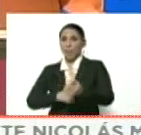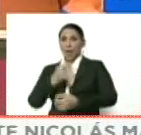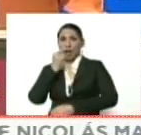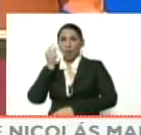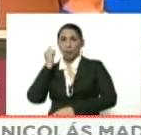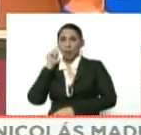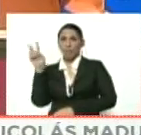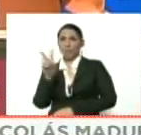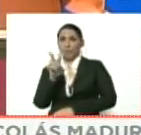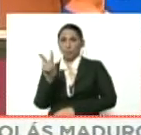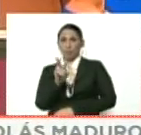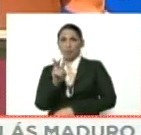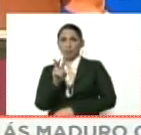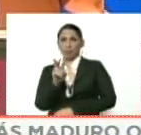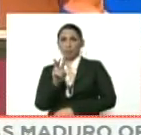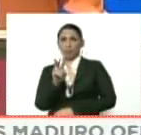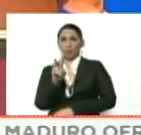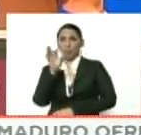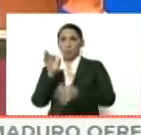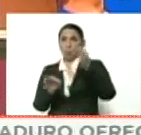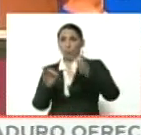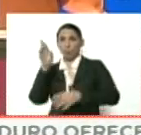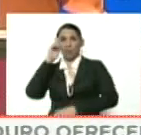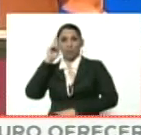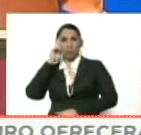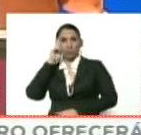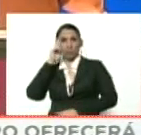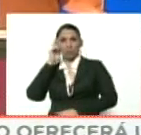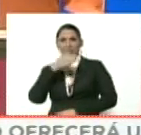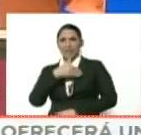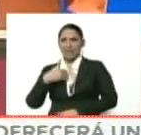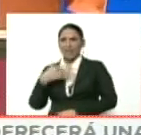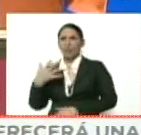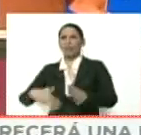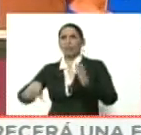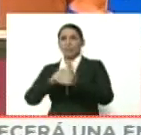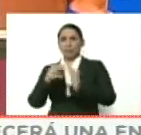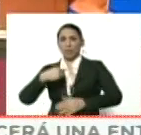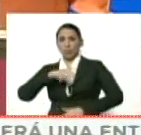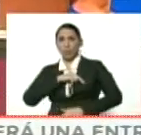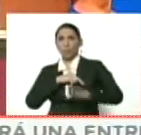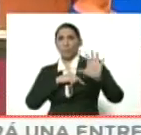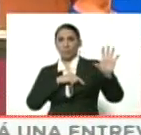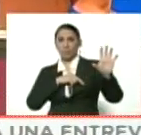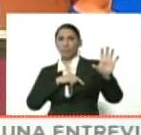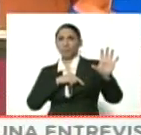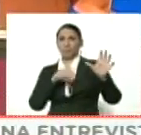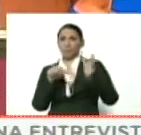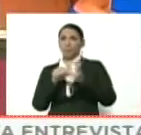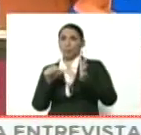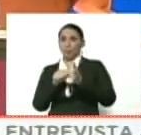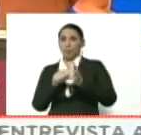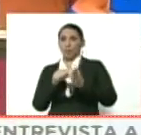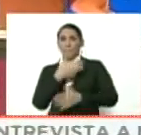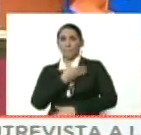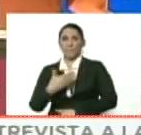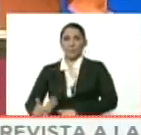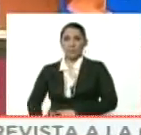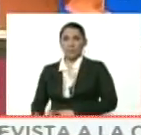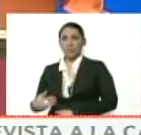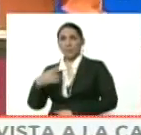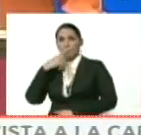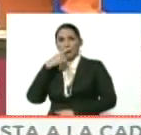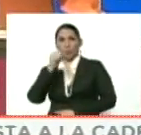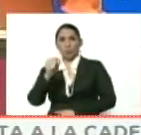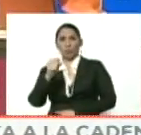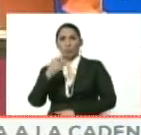y venezolanas, con justa razón, queriendo regresar a nuestra patria, donde el presidente Maduro ha dicho,